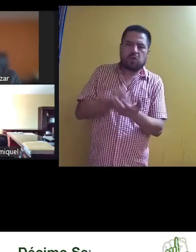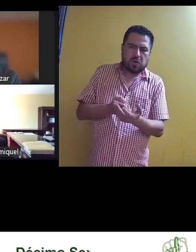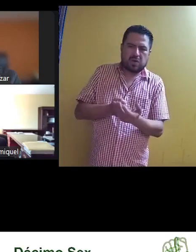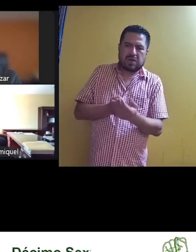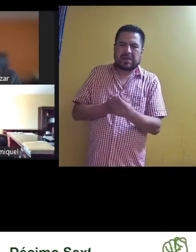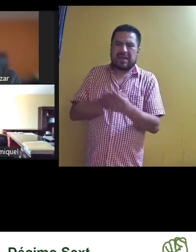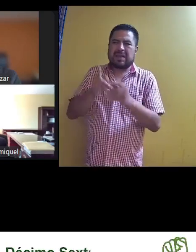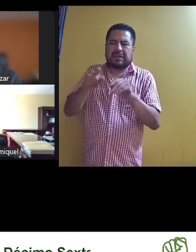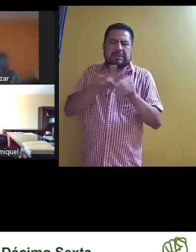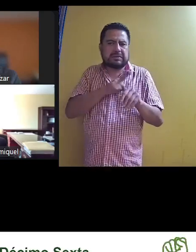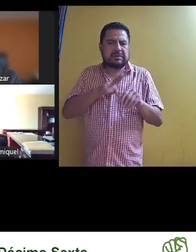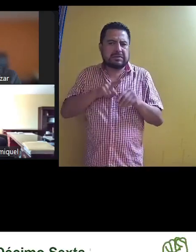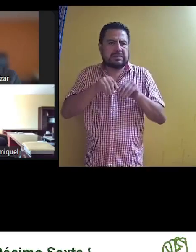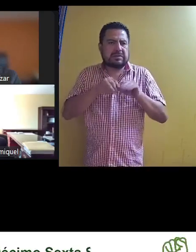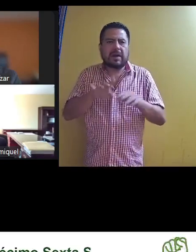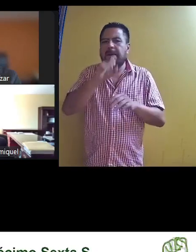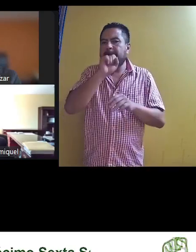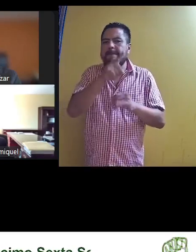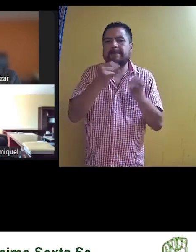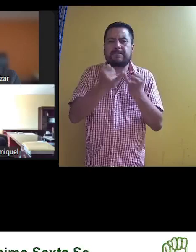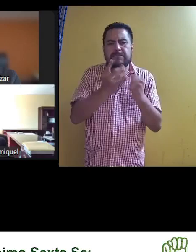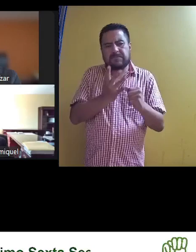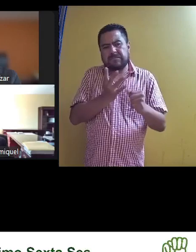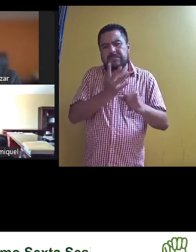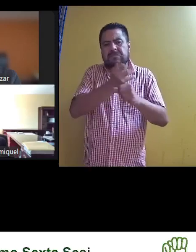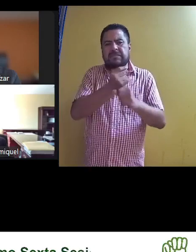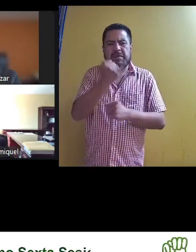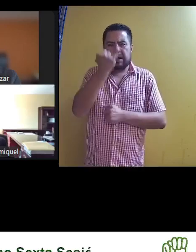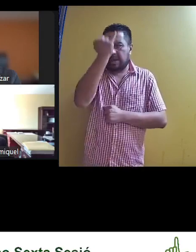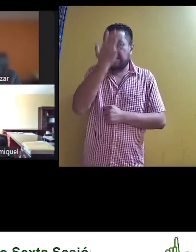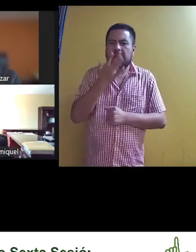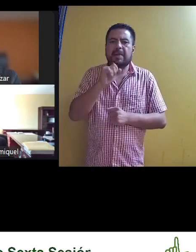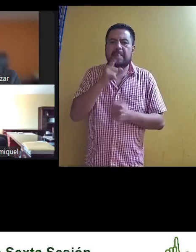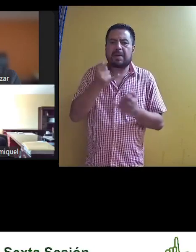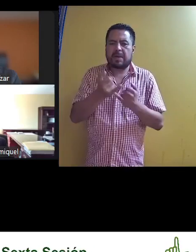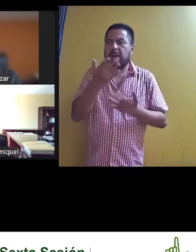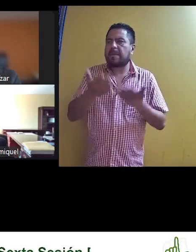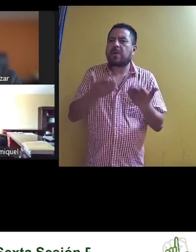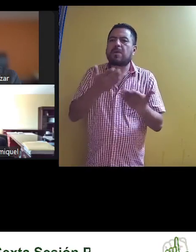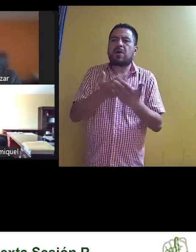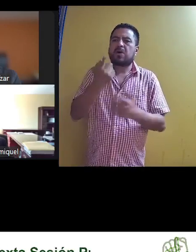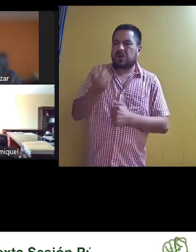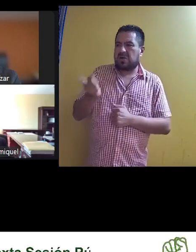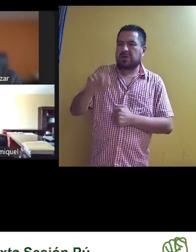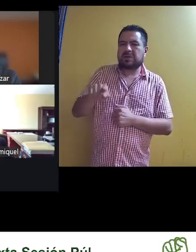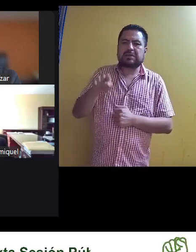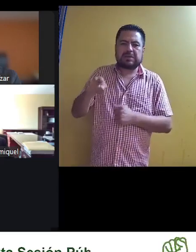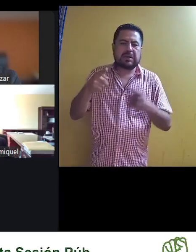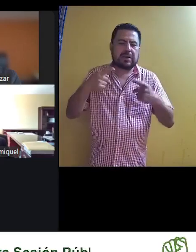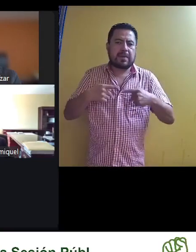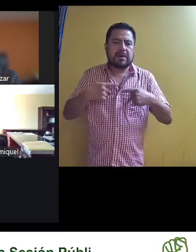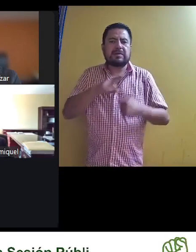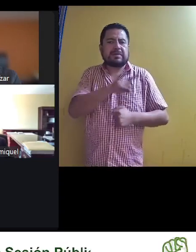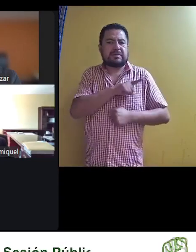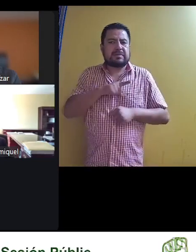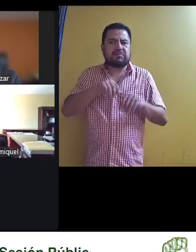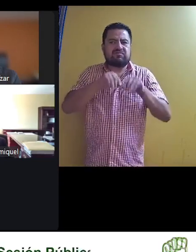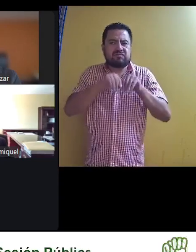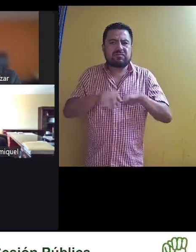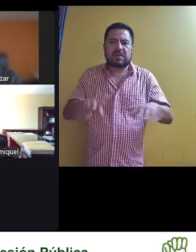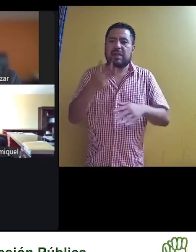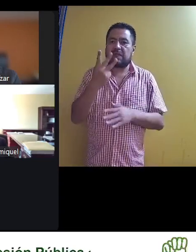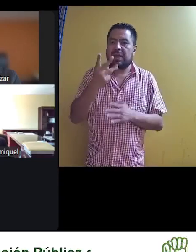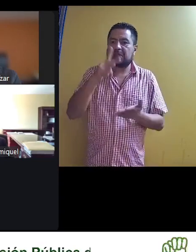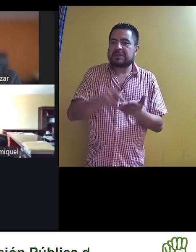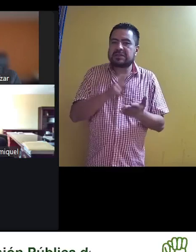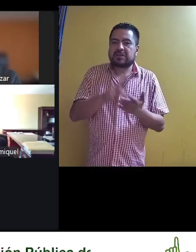pública. Asimismo, como medidas de reparación integral, se propone ordenar que el denunciado se disculpe públicamente 3 veces